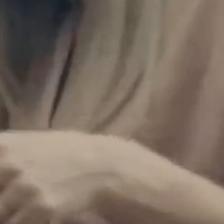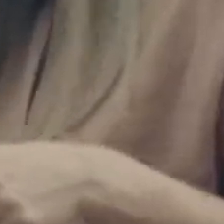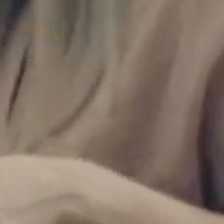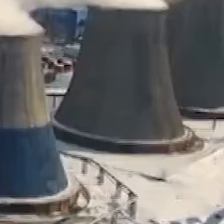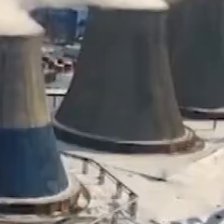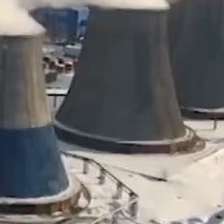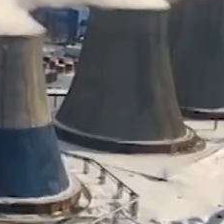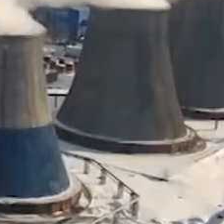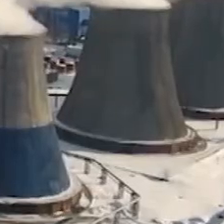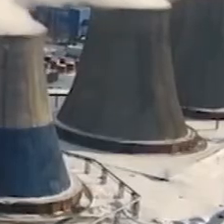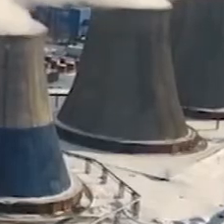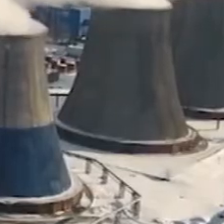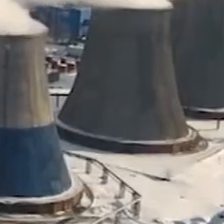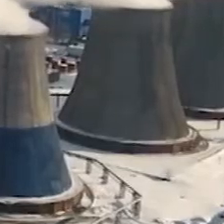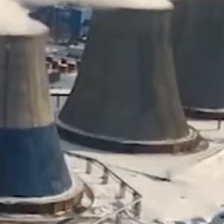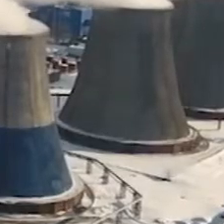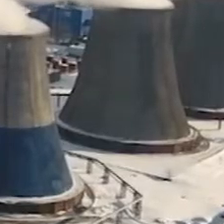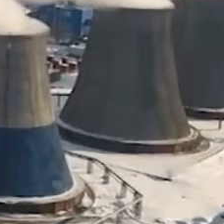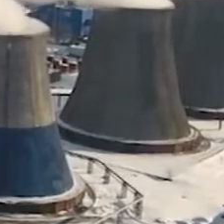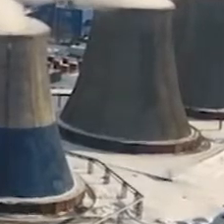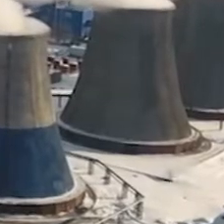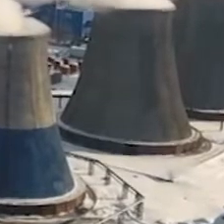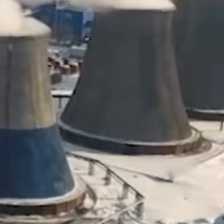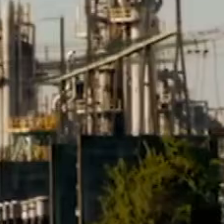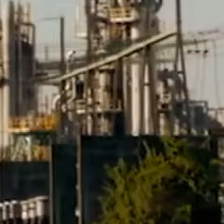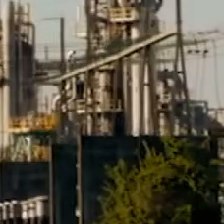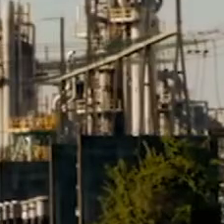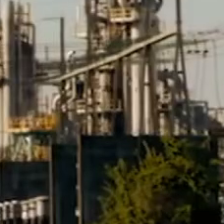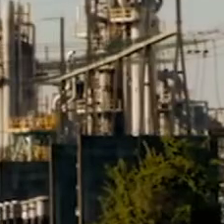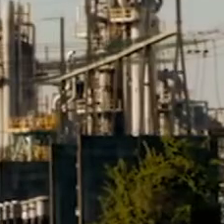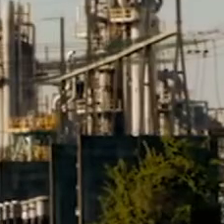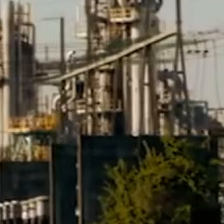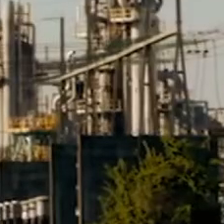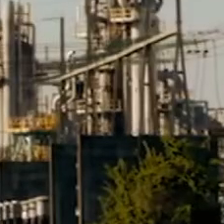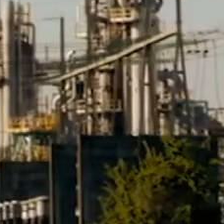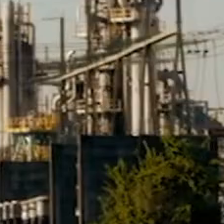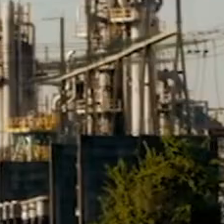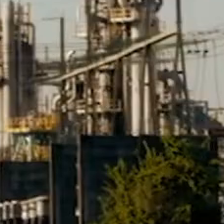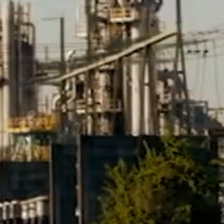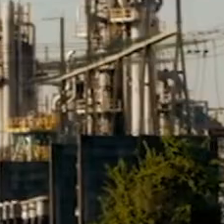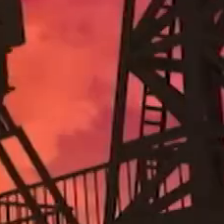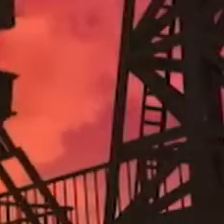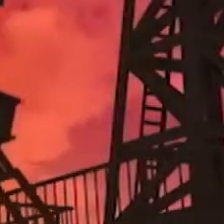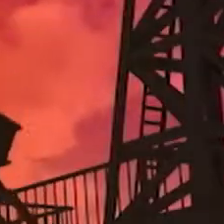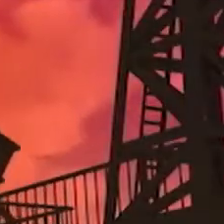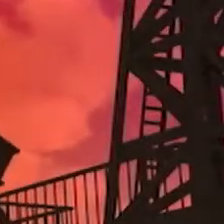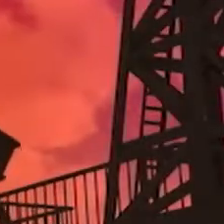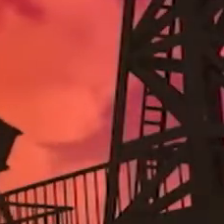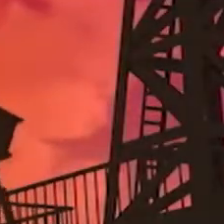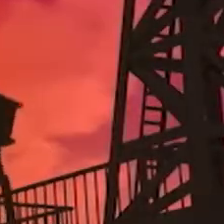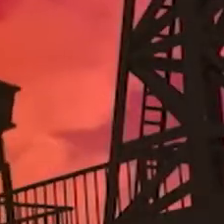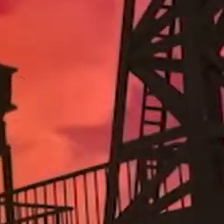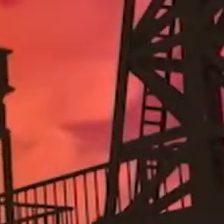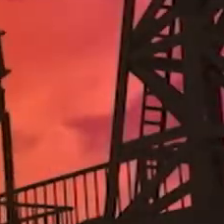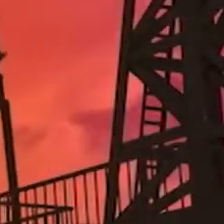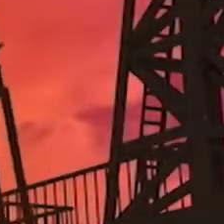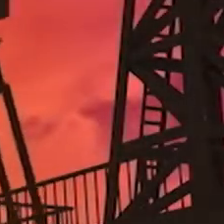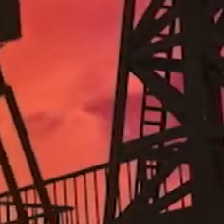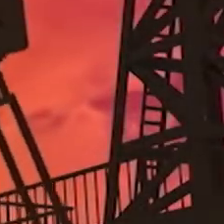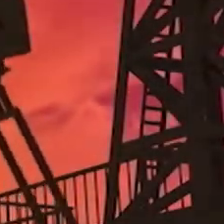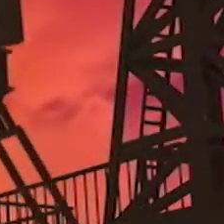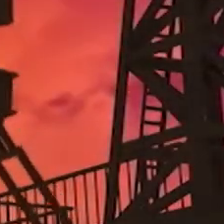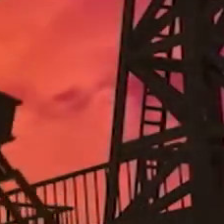Comunal. La emisión de gases efecto invernadero, especialmente el CO2, liberado cuando se quema